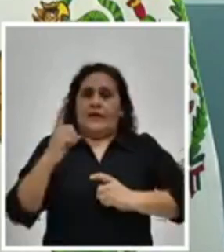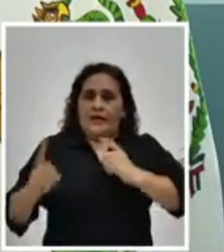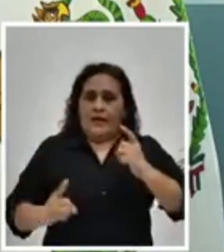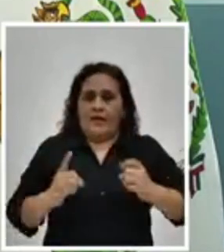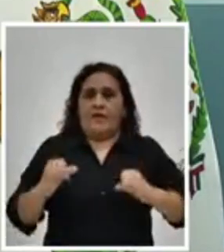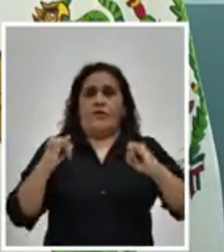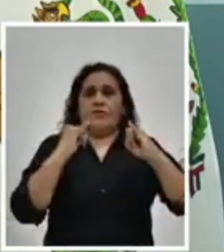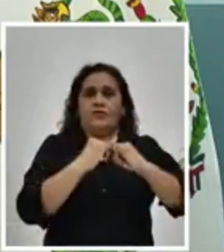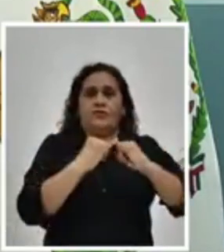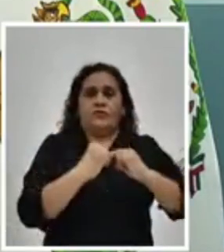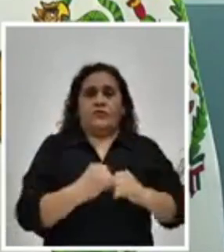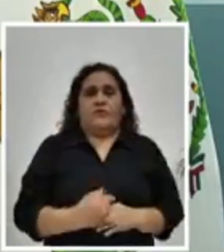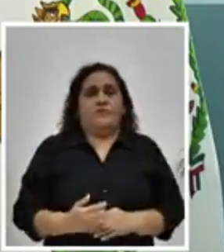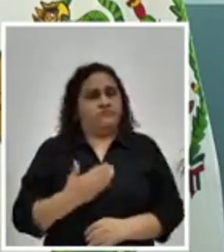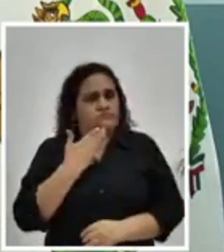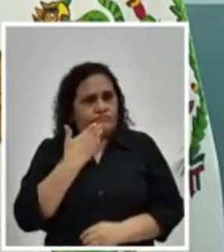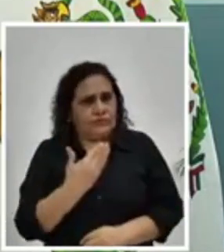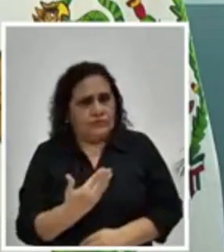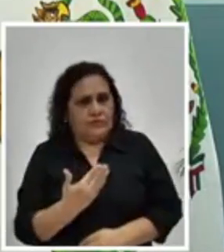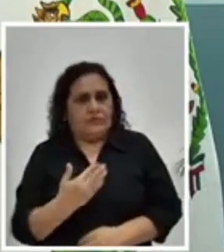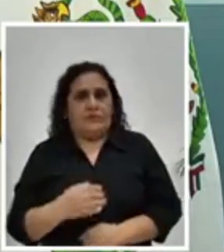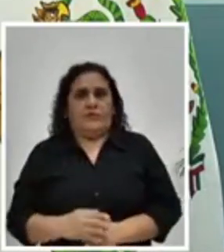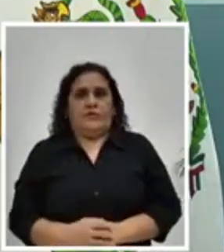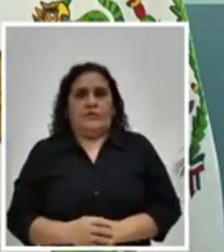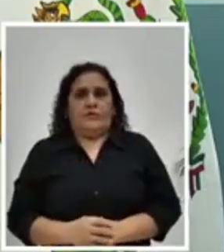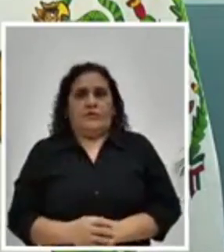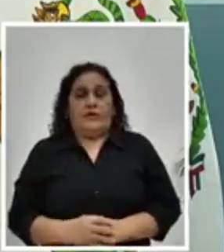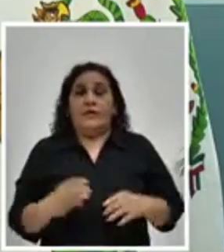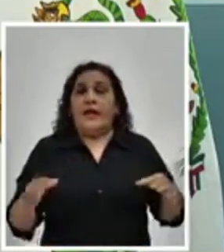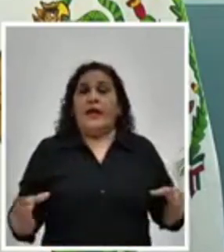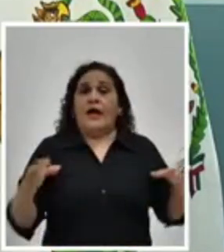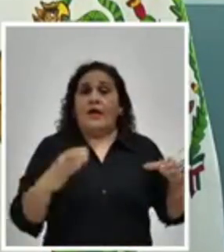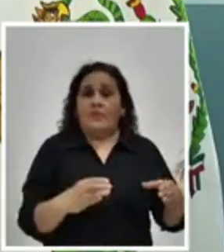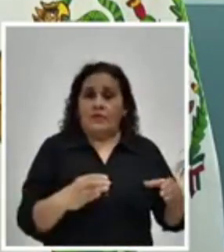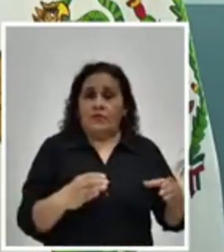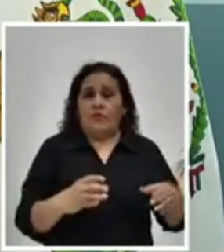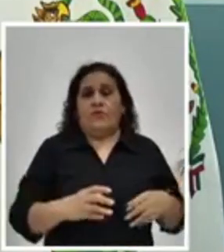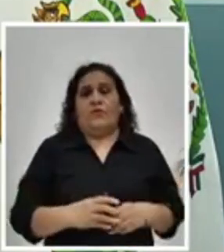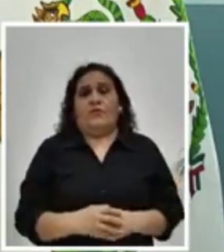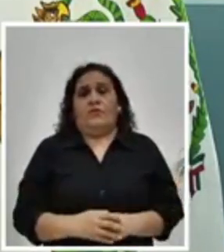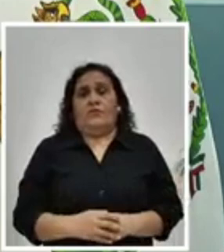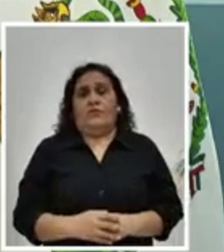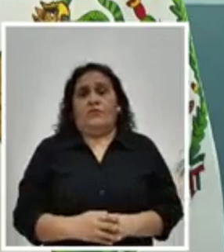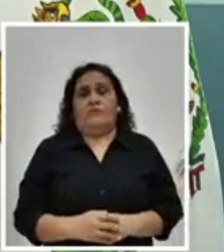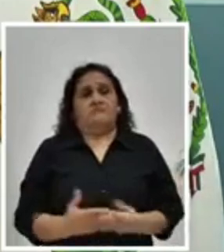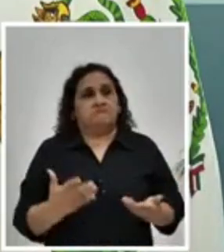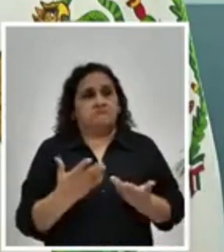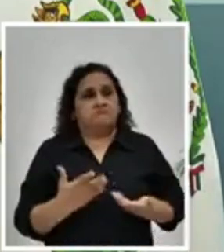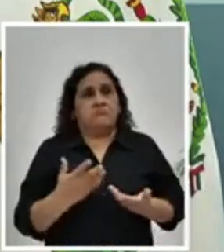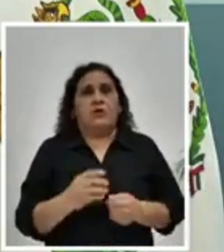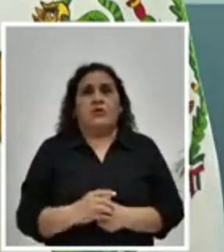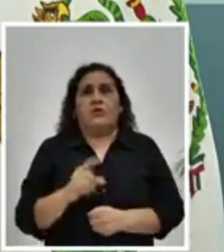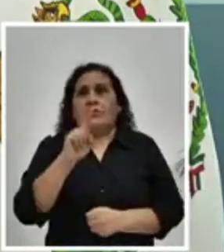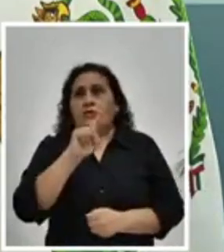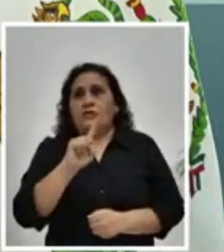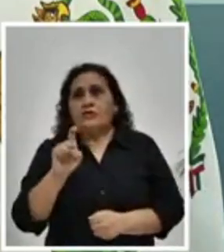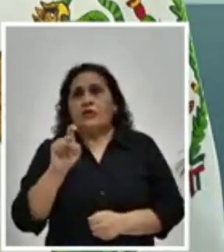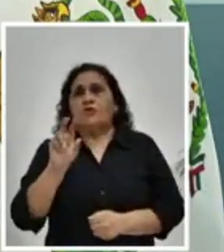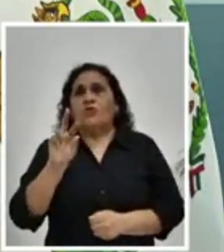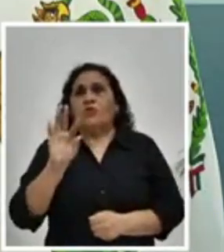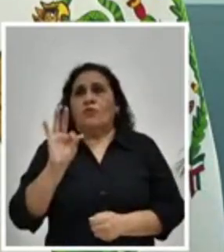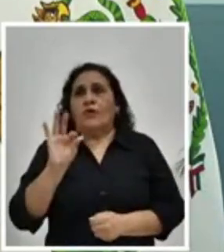buenos resultados, en el Pleno de Cabildo llevamos a cabo un total de 146